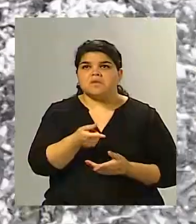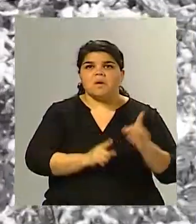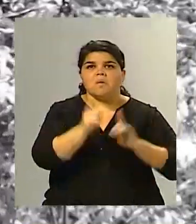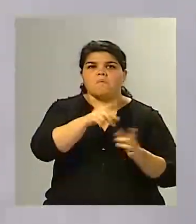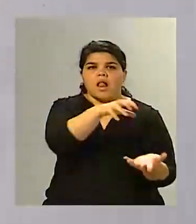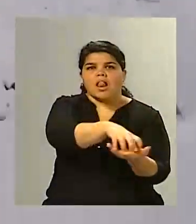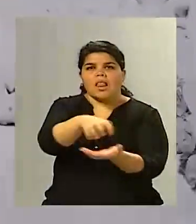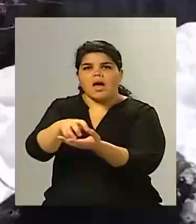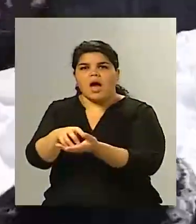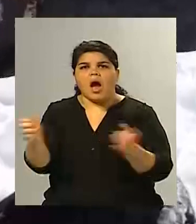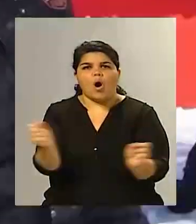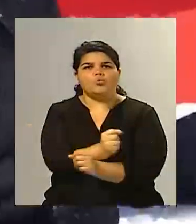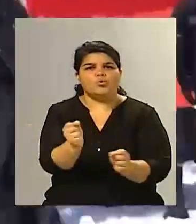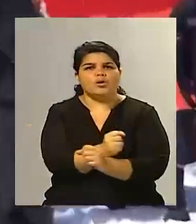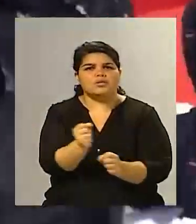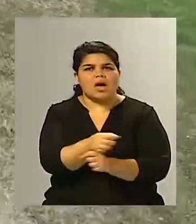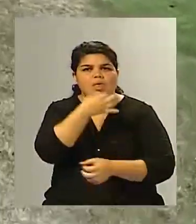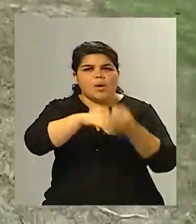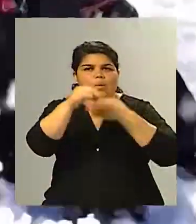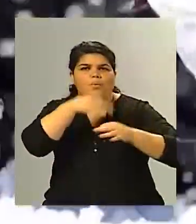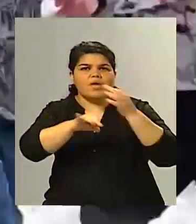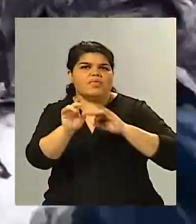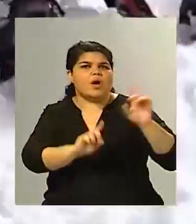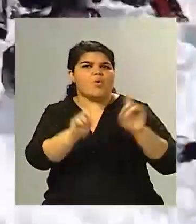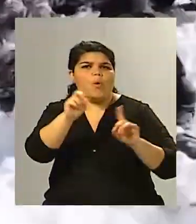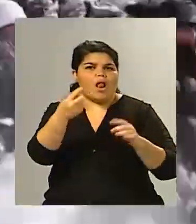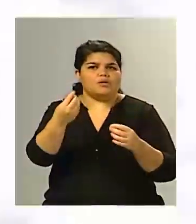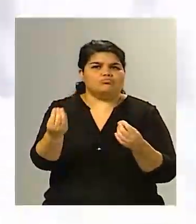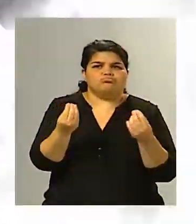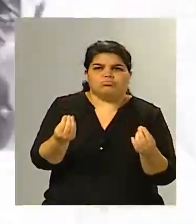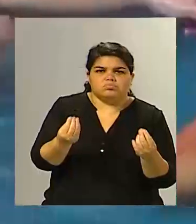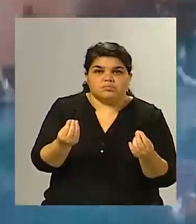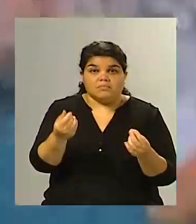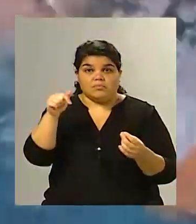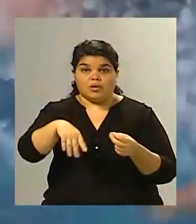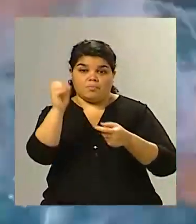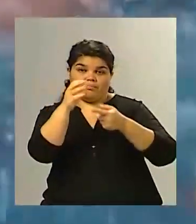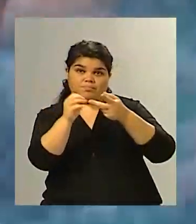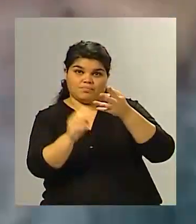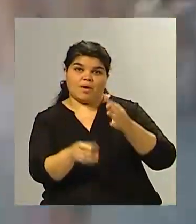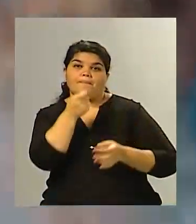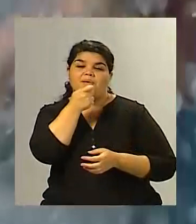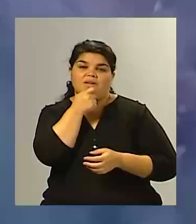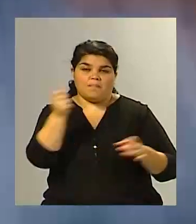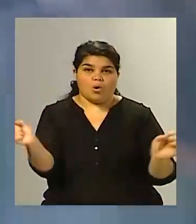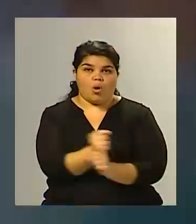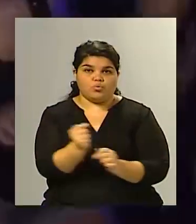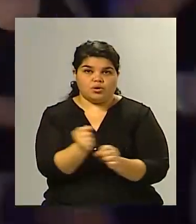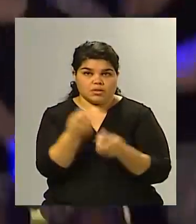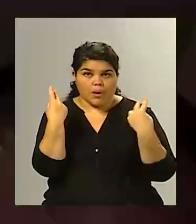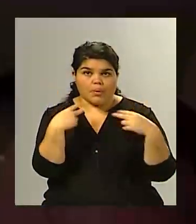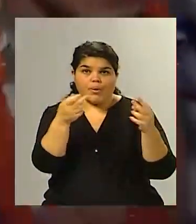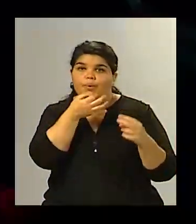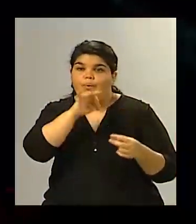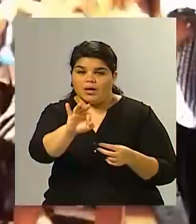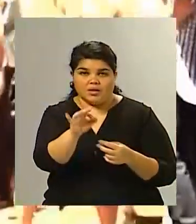que están autorizadas a vender este tipo de paquetes en nuestra provincia. Bueno, nosotros se las mencionamos ahora. Por ejemplo, las que están autorizadas